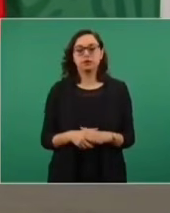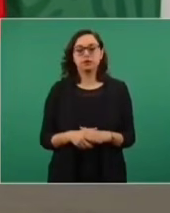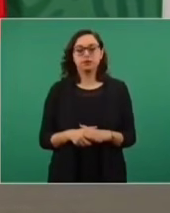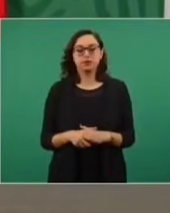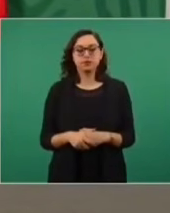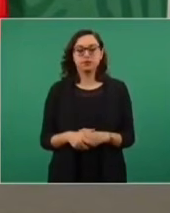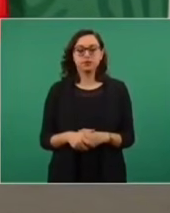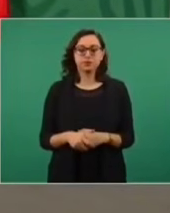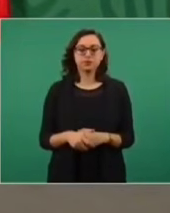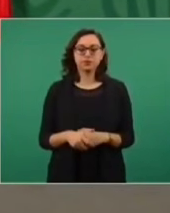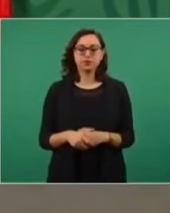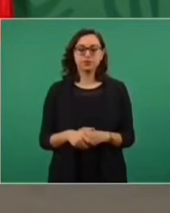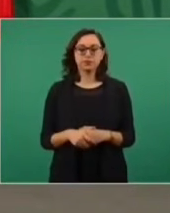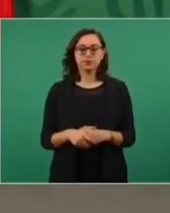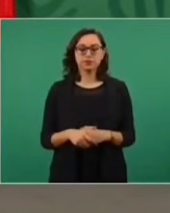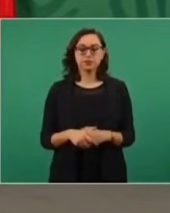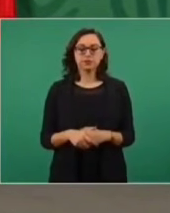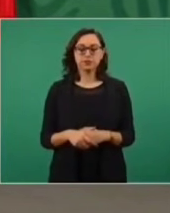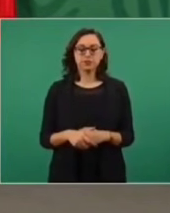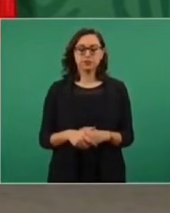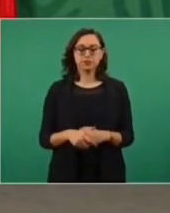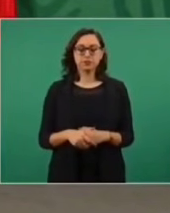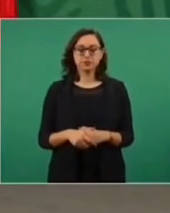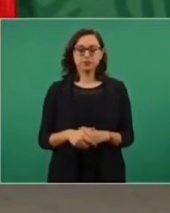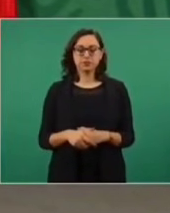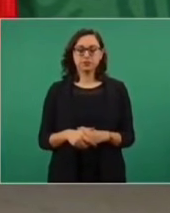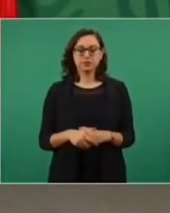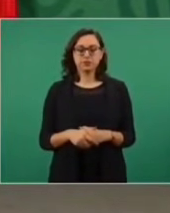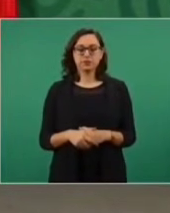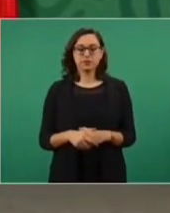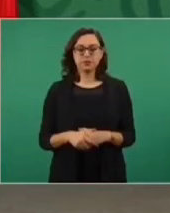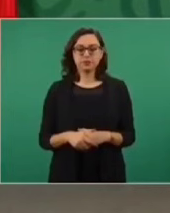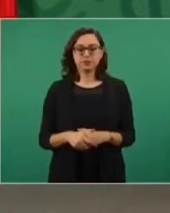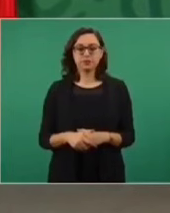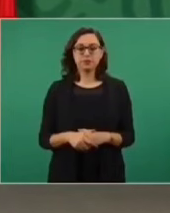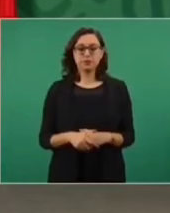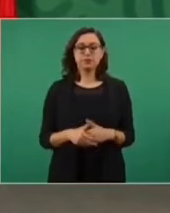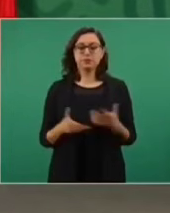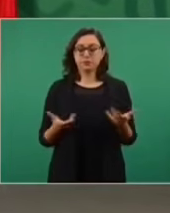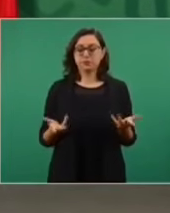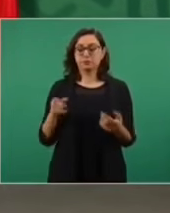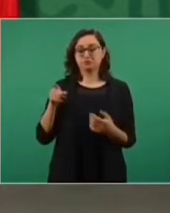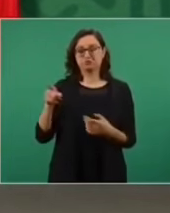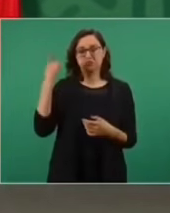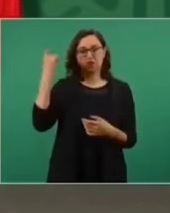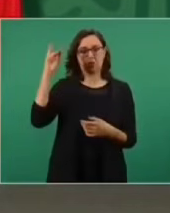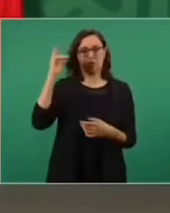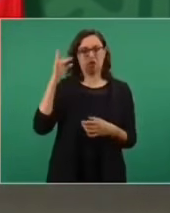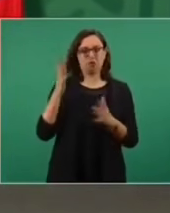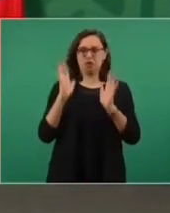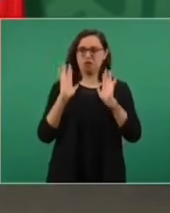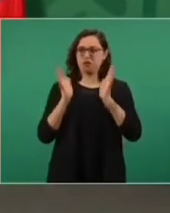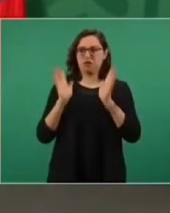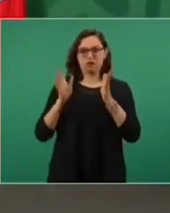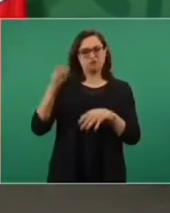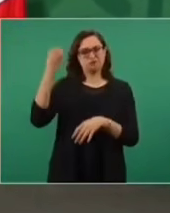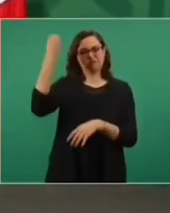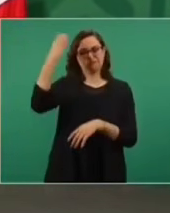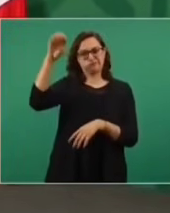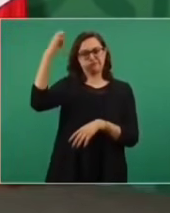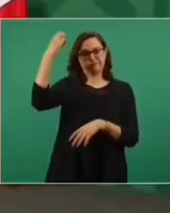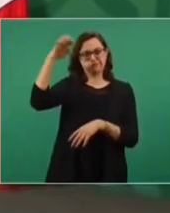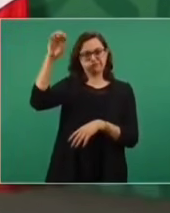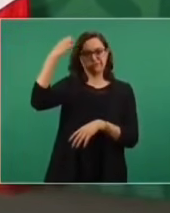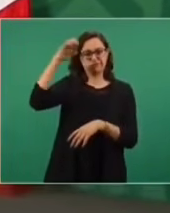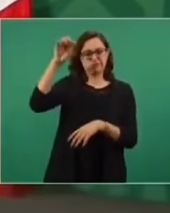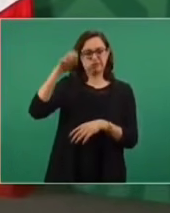conviene. Ellos tienen ya experiencia en la